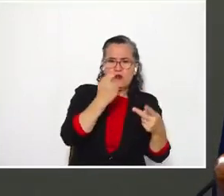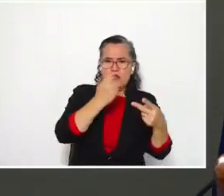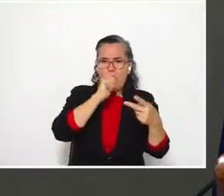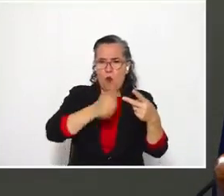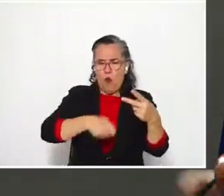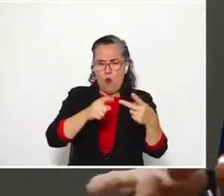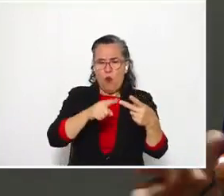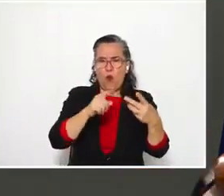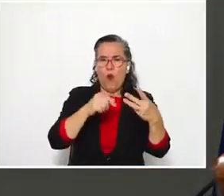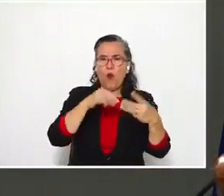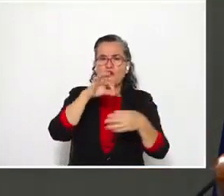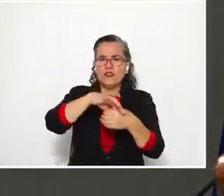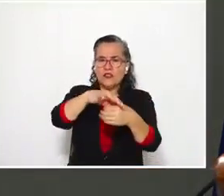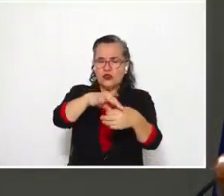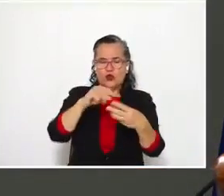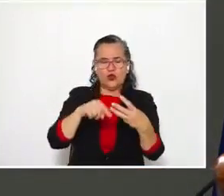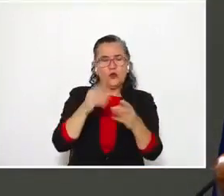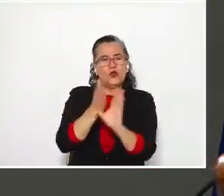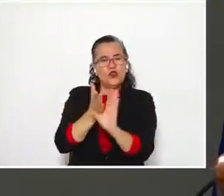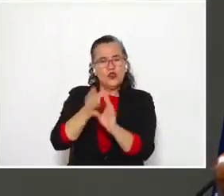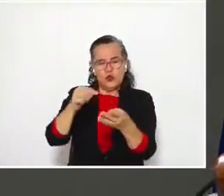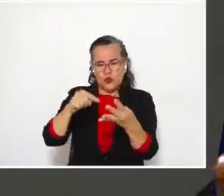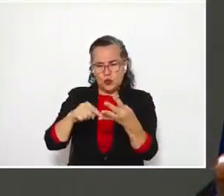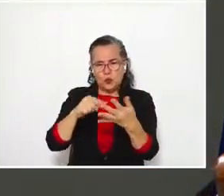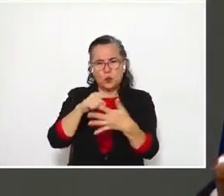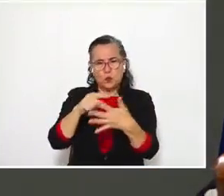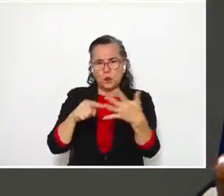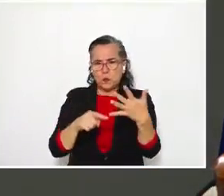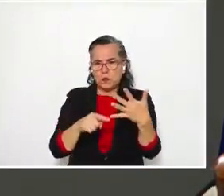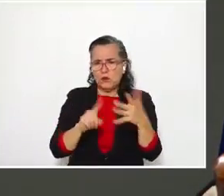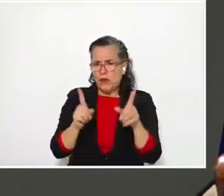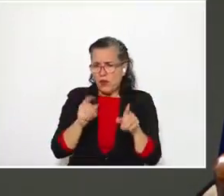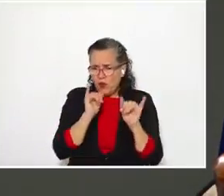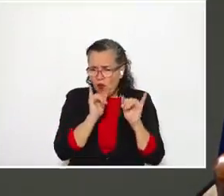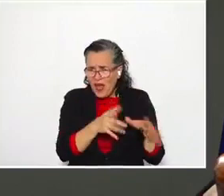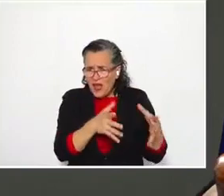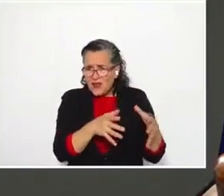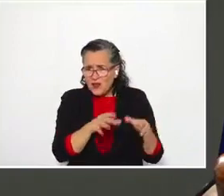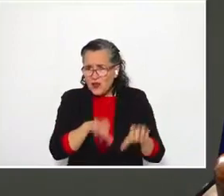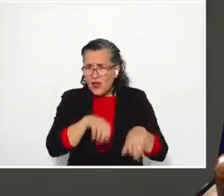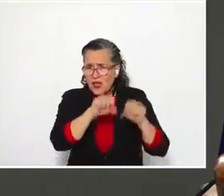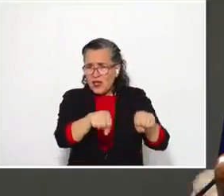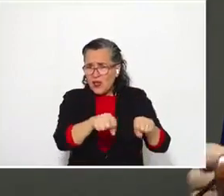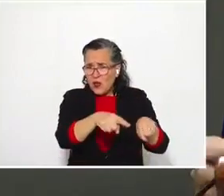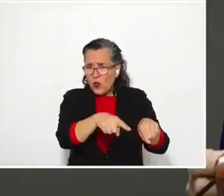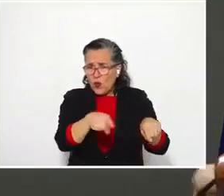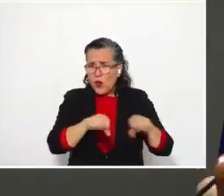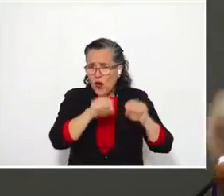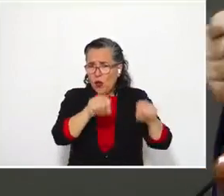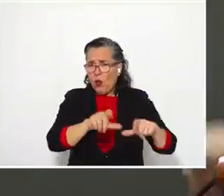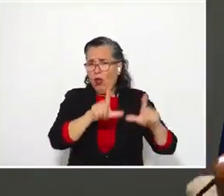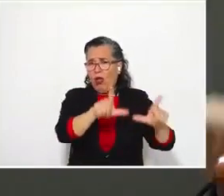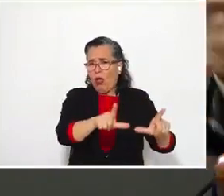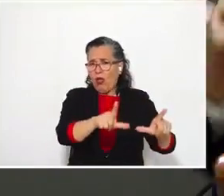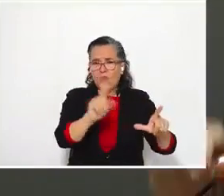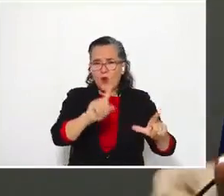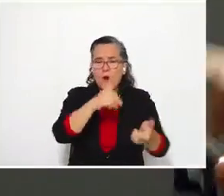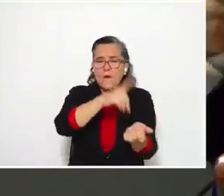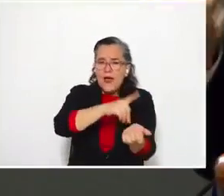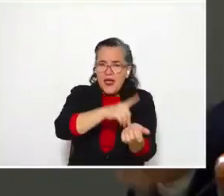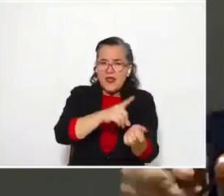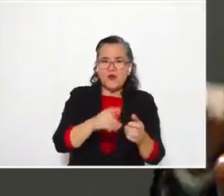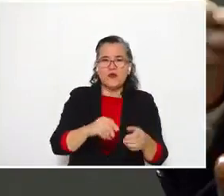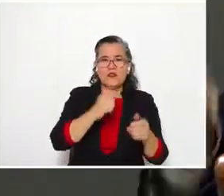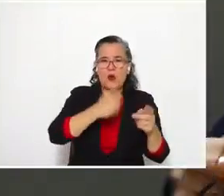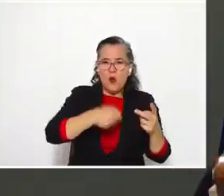agrónomos, psicólogos, pero no es eso lo que tenemos que graduar. Tenemos que graduar médicos,